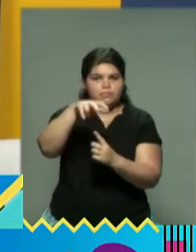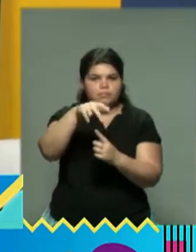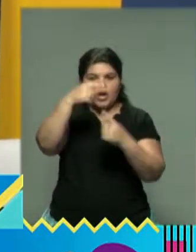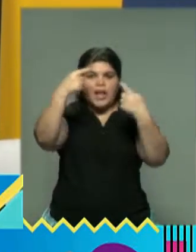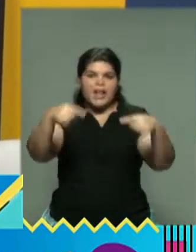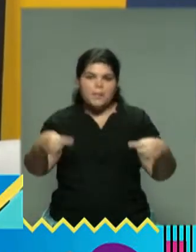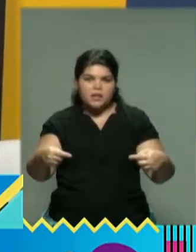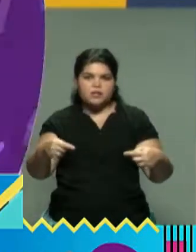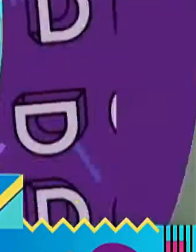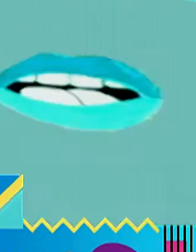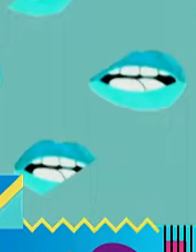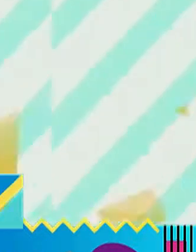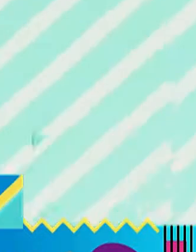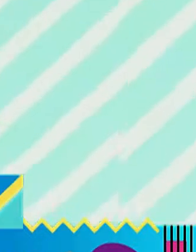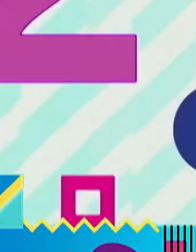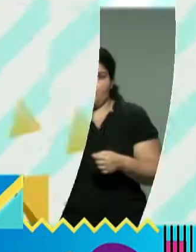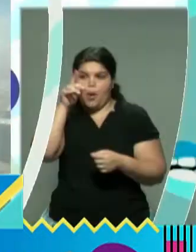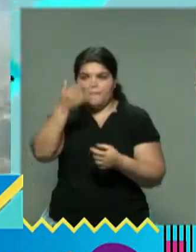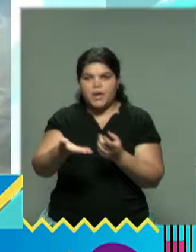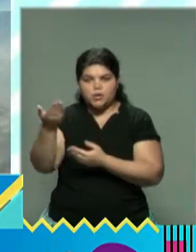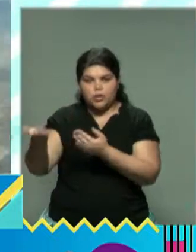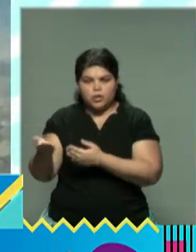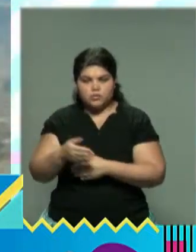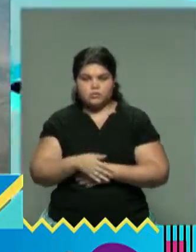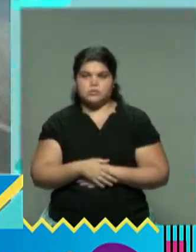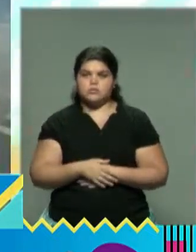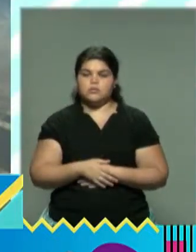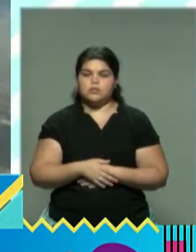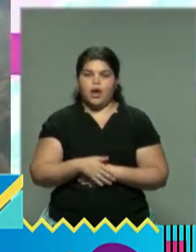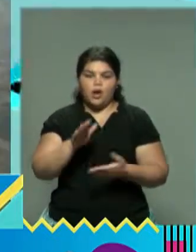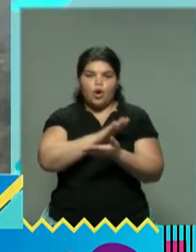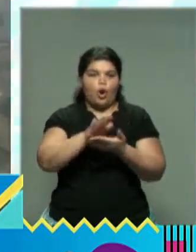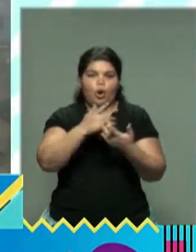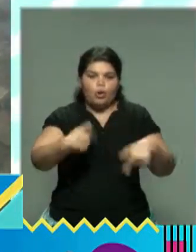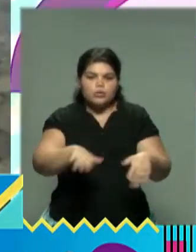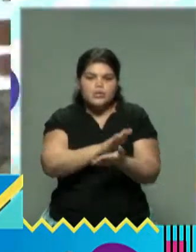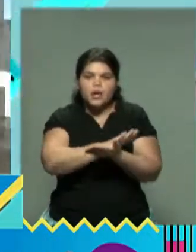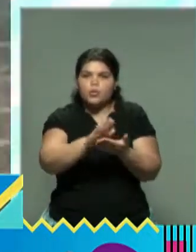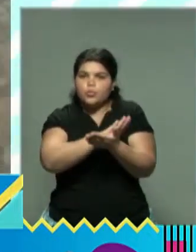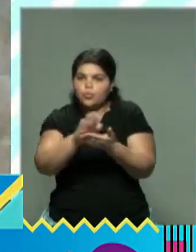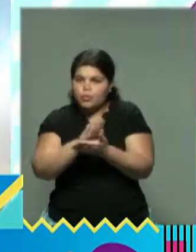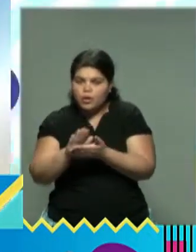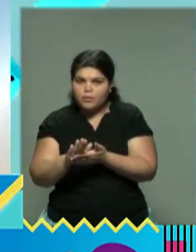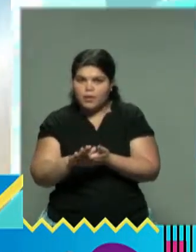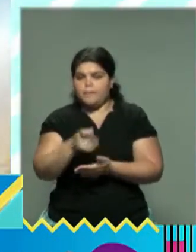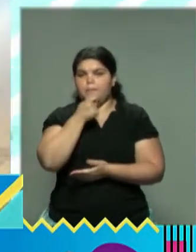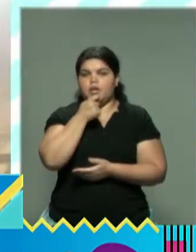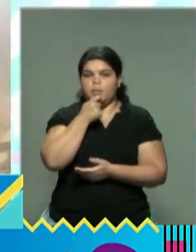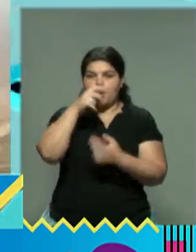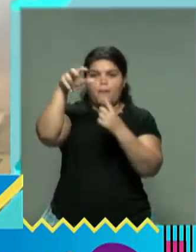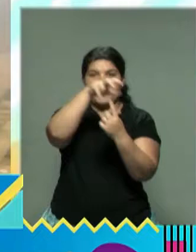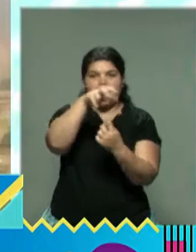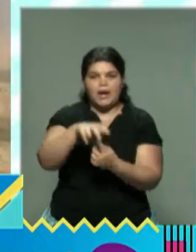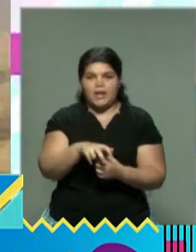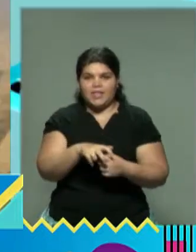llevar, por ejemplo, pasajeros. Los equipos que son totalmente nuevos y tienen, un ejemplo, vamos con 2 paracaídas.